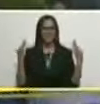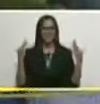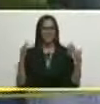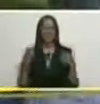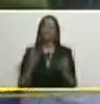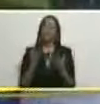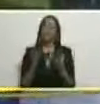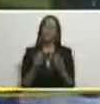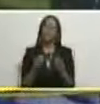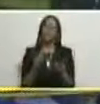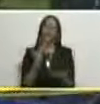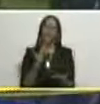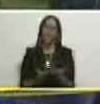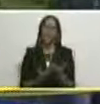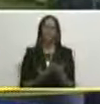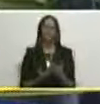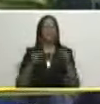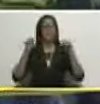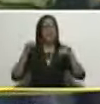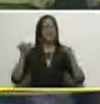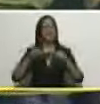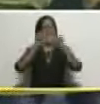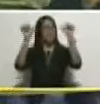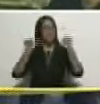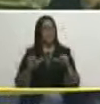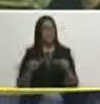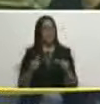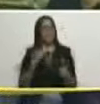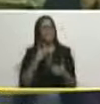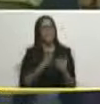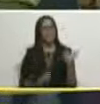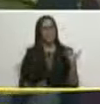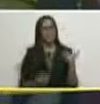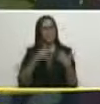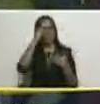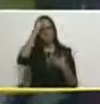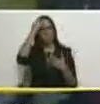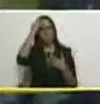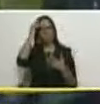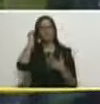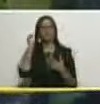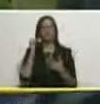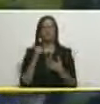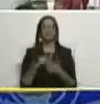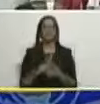Muchas gracias, Corina. En ese marco, presidente. Corina Gabriela.